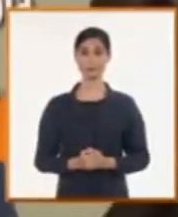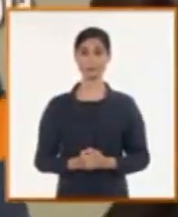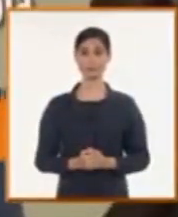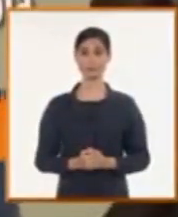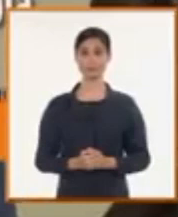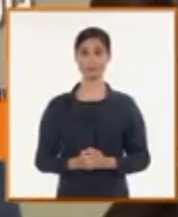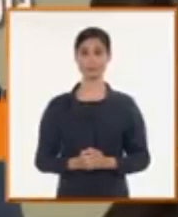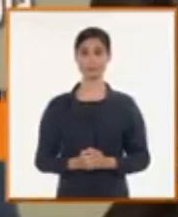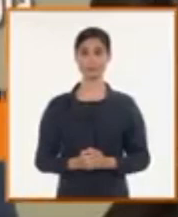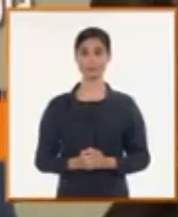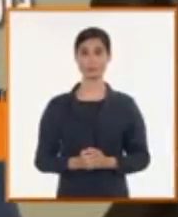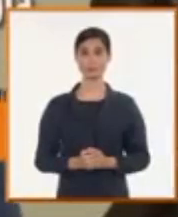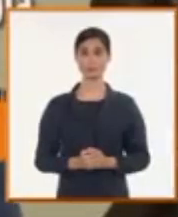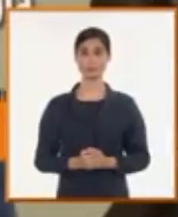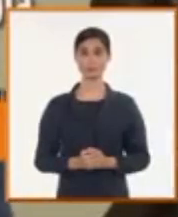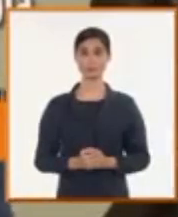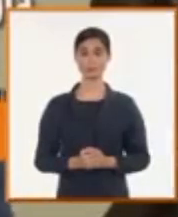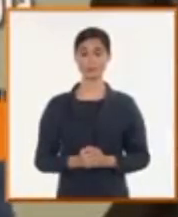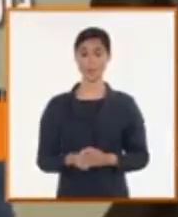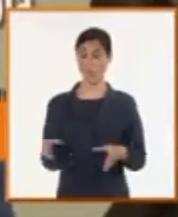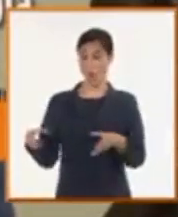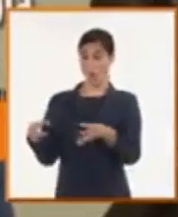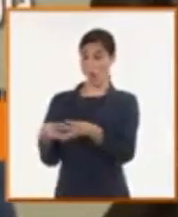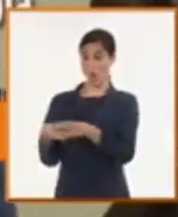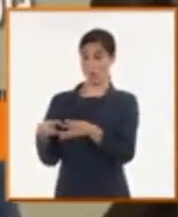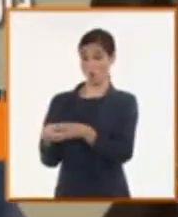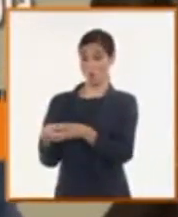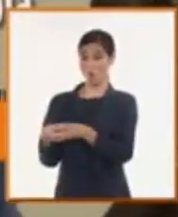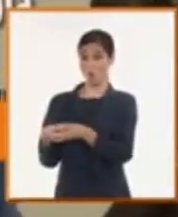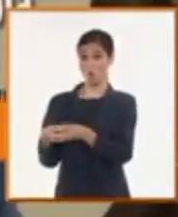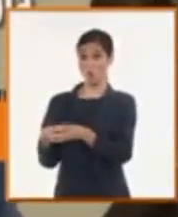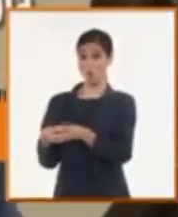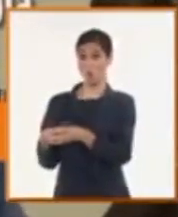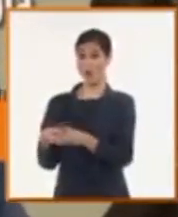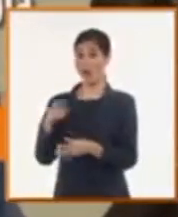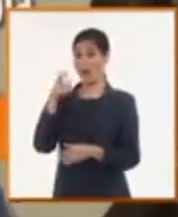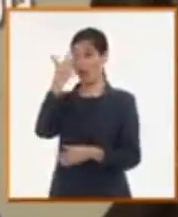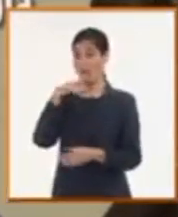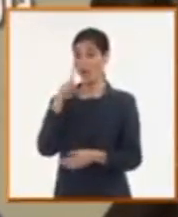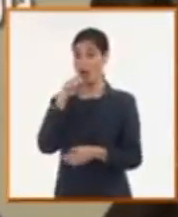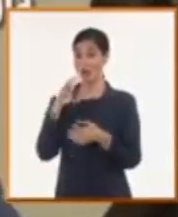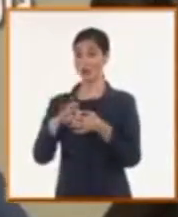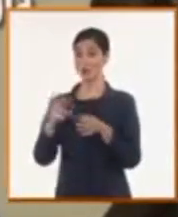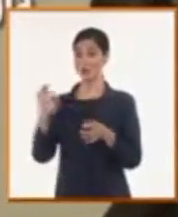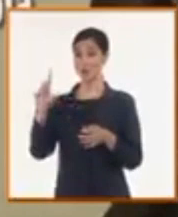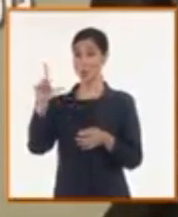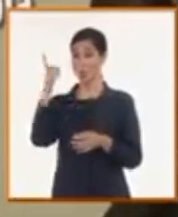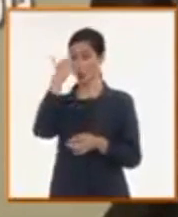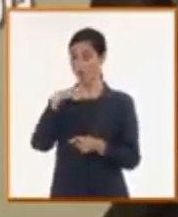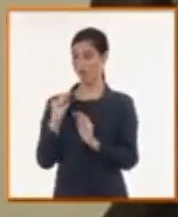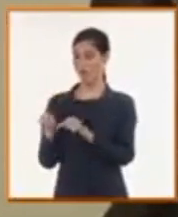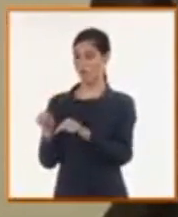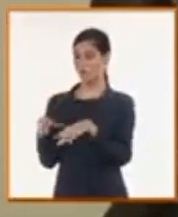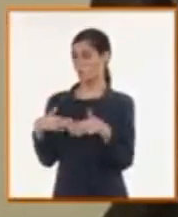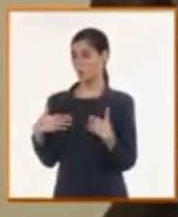las fuerzas cubanas en Angola sirvieron de escudo protector